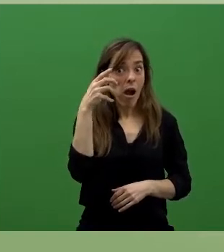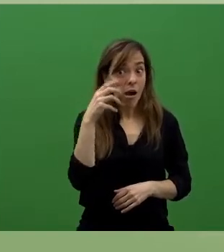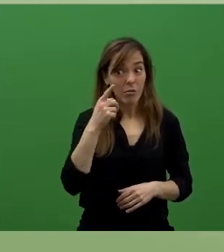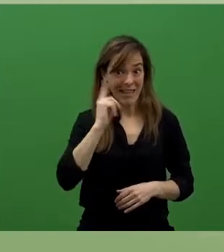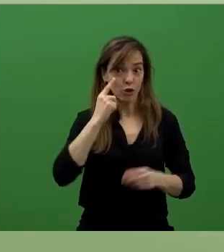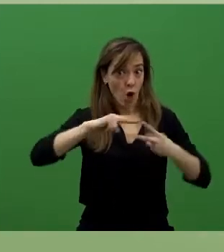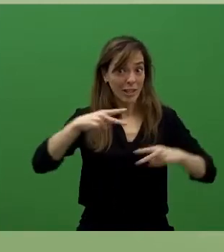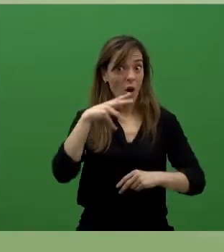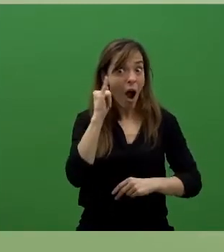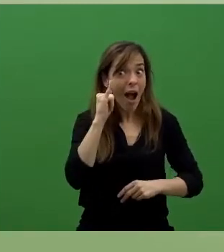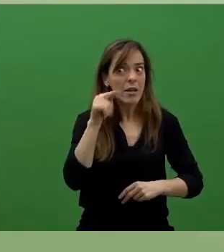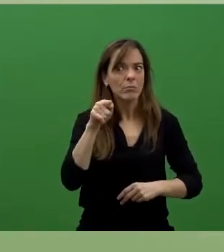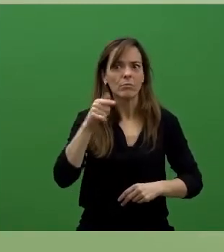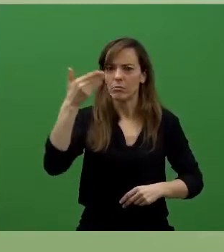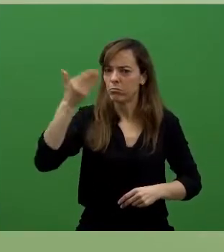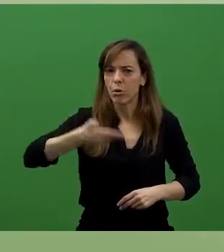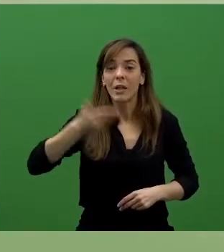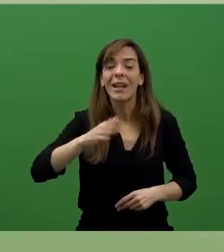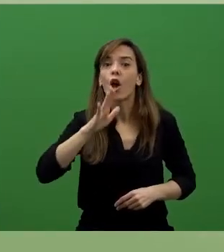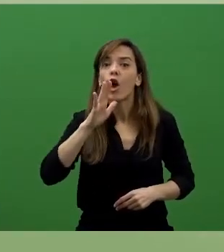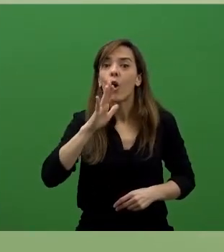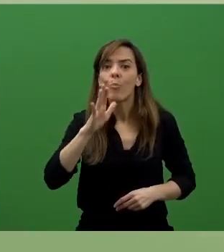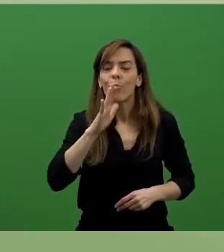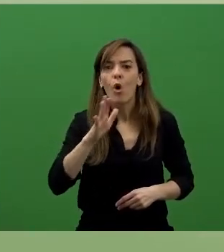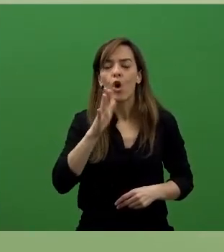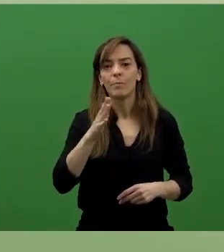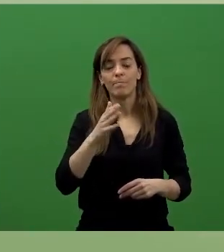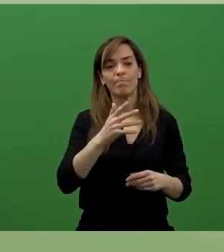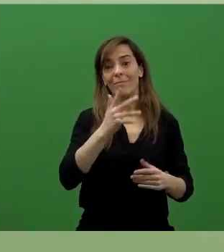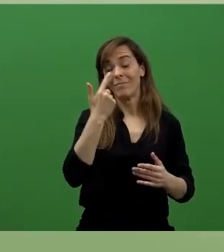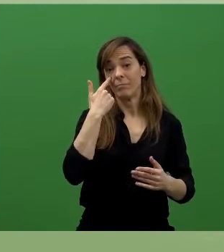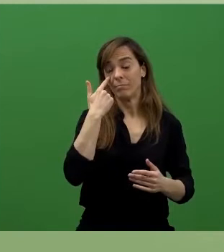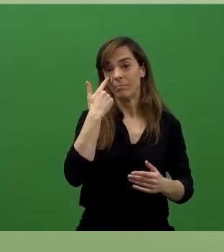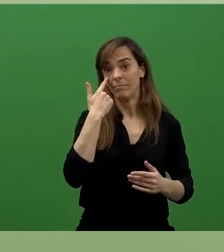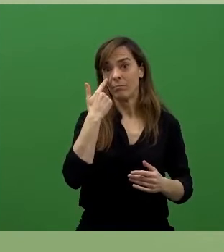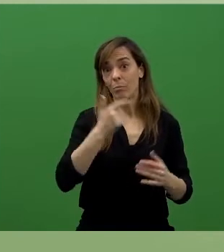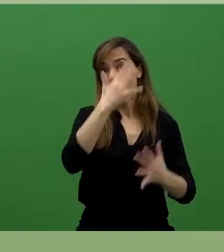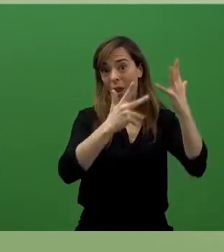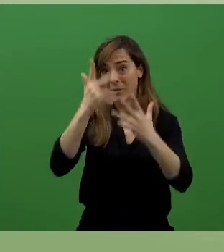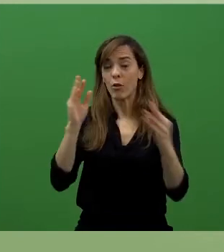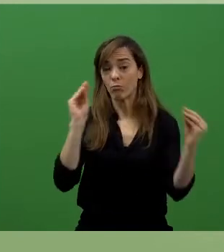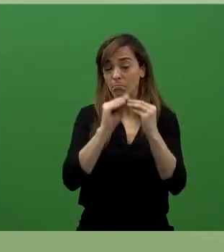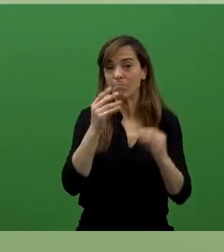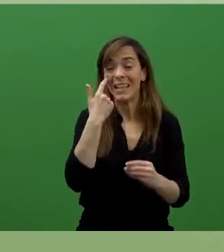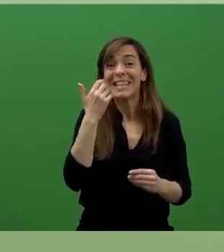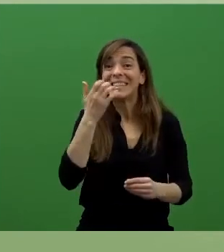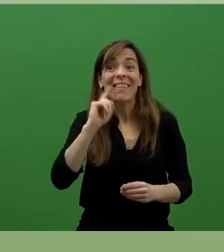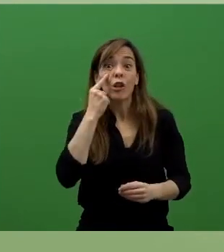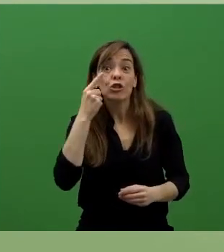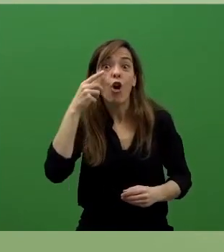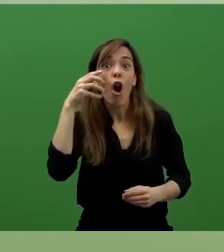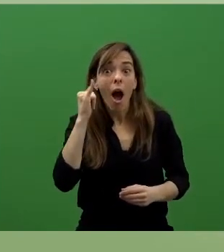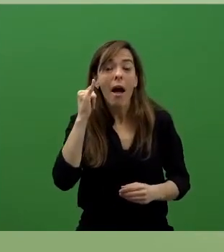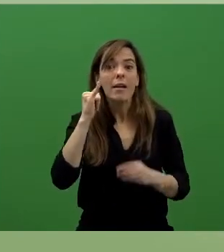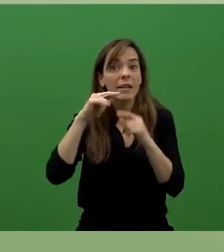y esto creo que es muy importante porque hay que incidir esto en las administraciones, es que cuando se tiene un diagnóstico se reduce el